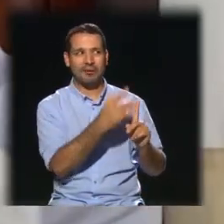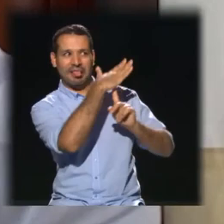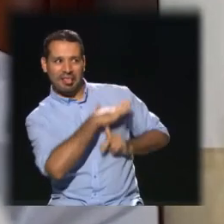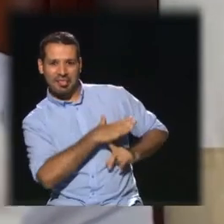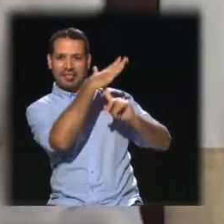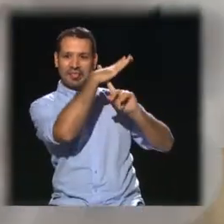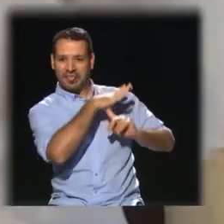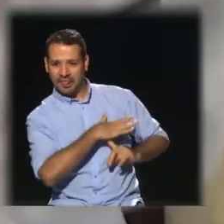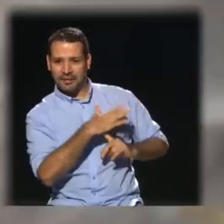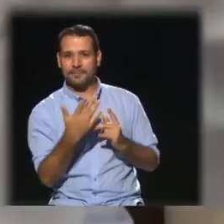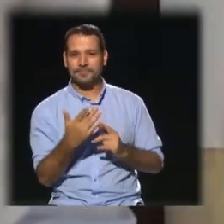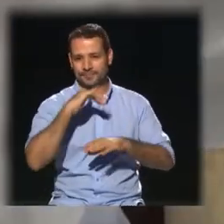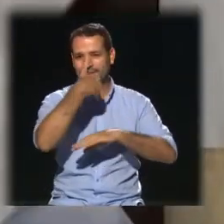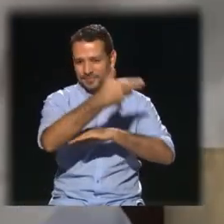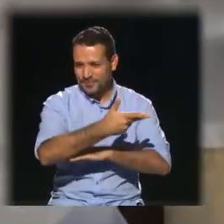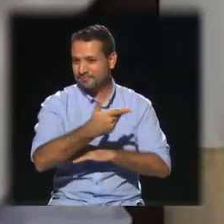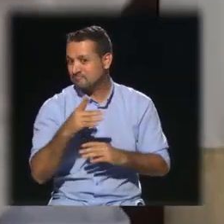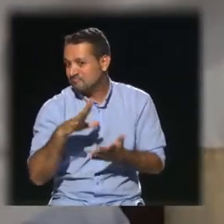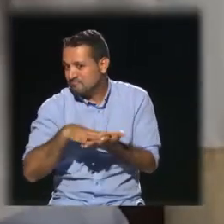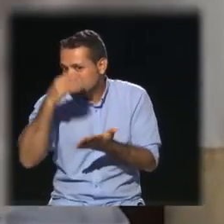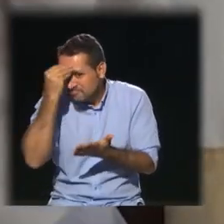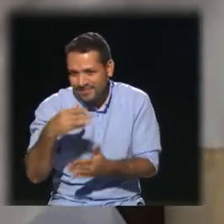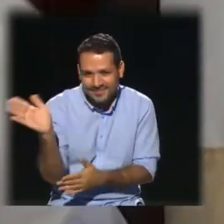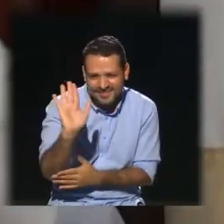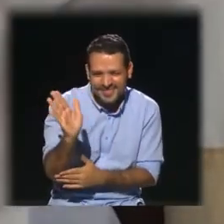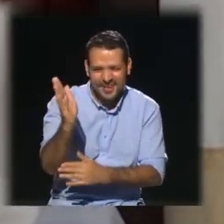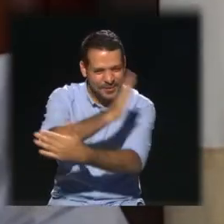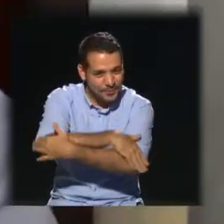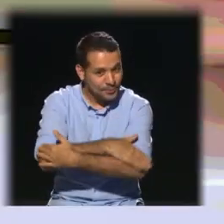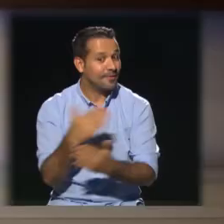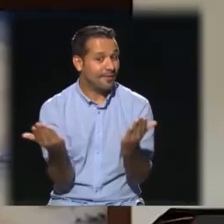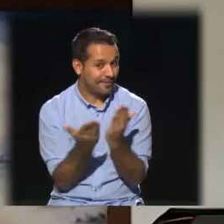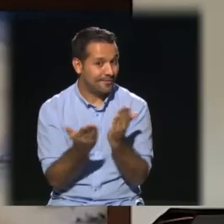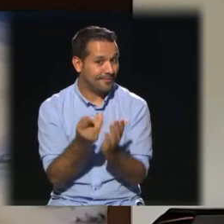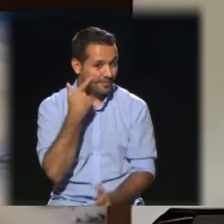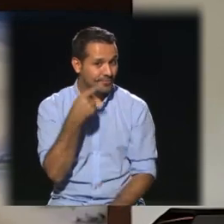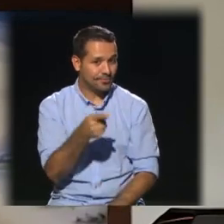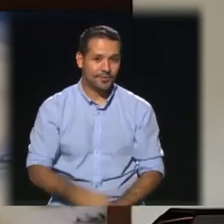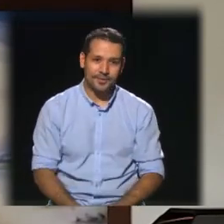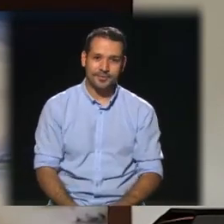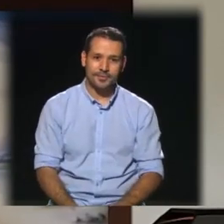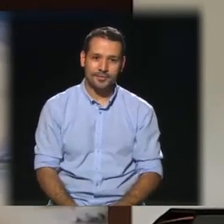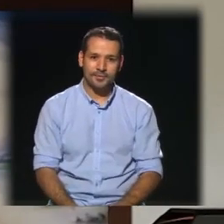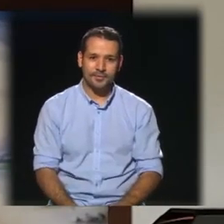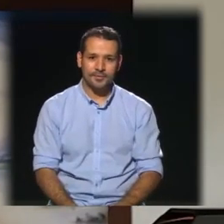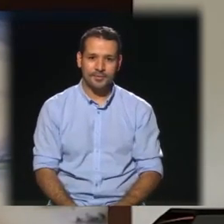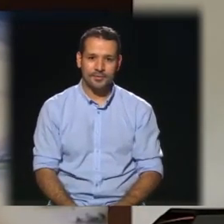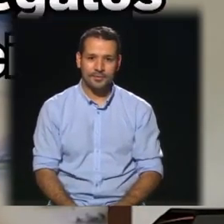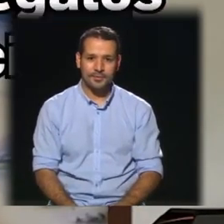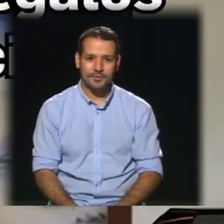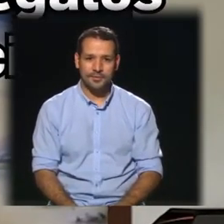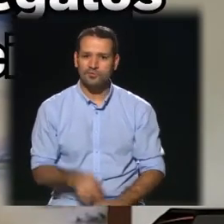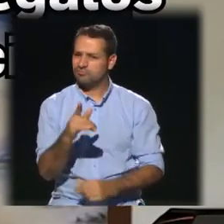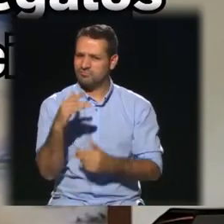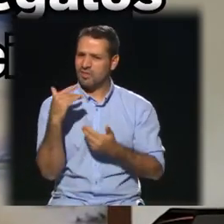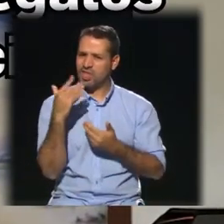ahí estaba, que les coja. Nos vemos luego. Chaito, gente, juicioso, estudien. Parce, sabe que su novia me dijo que usted no le da nada, que no le da